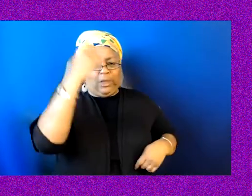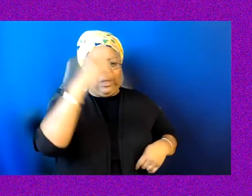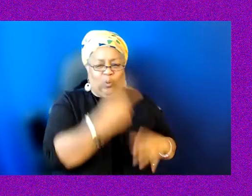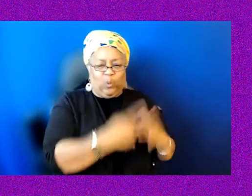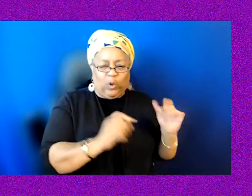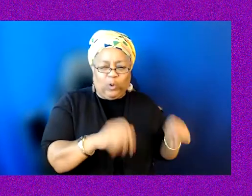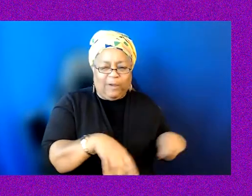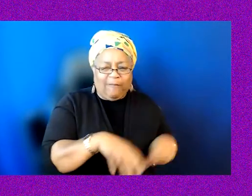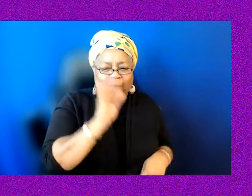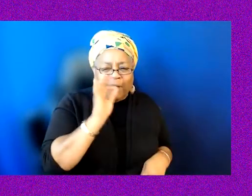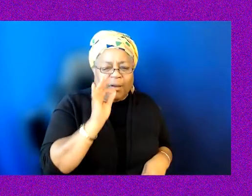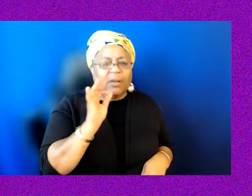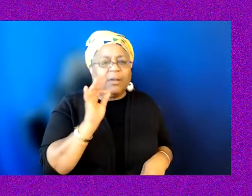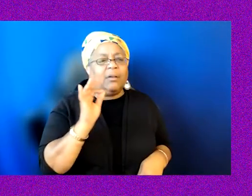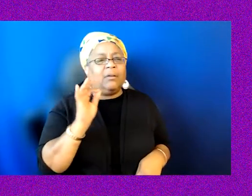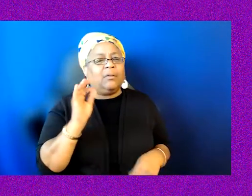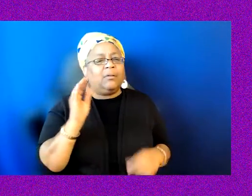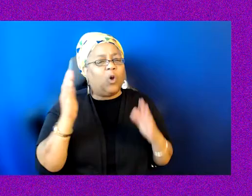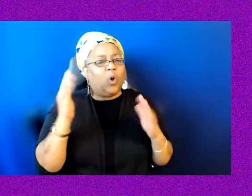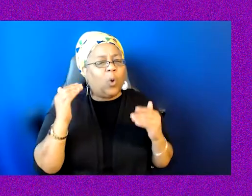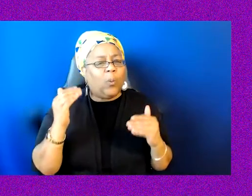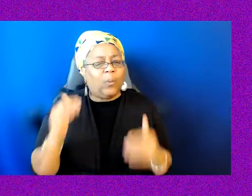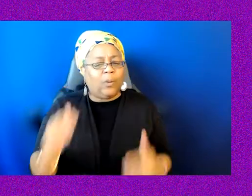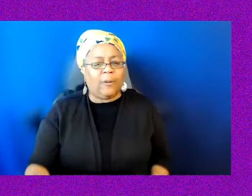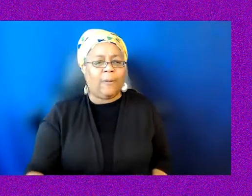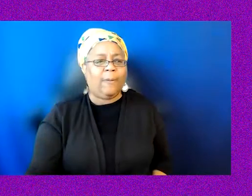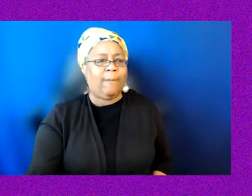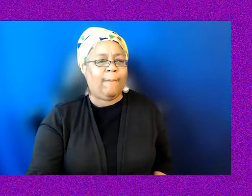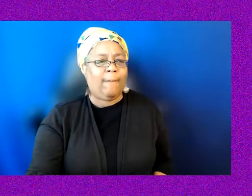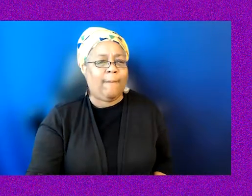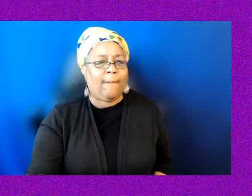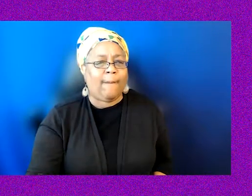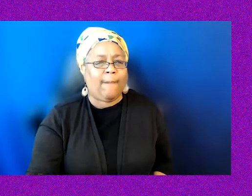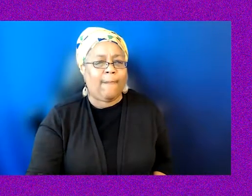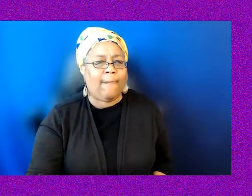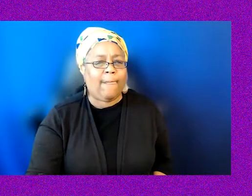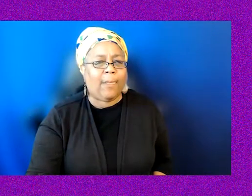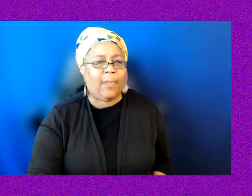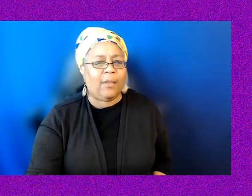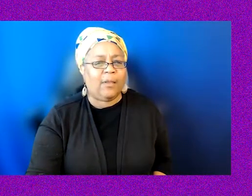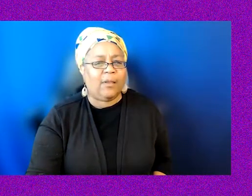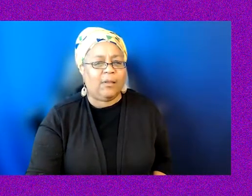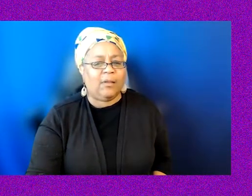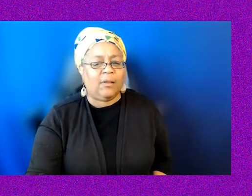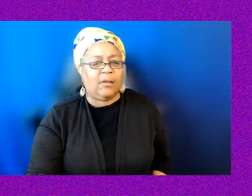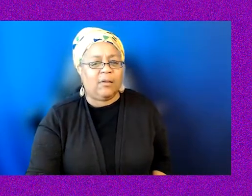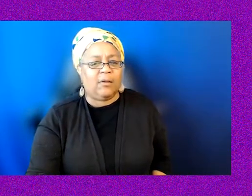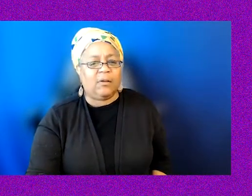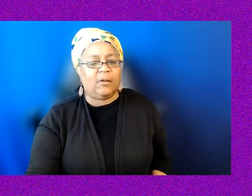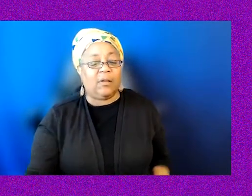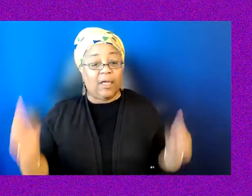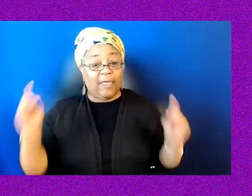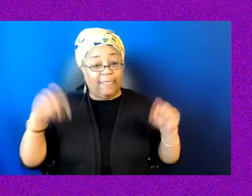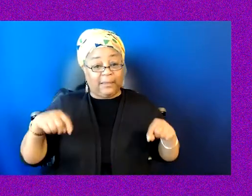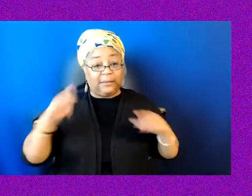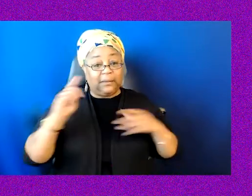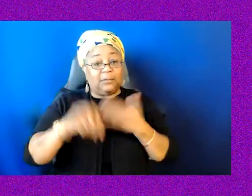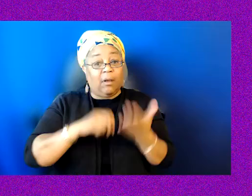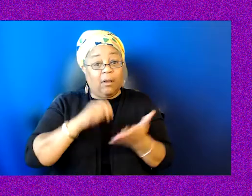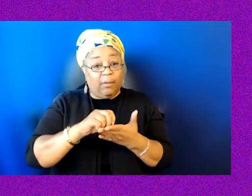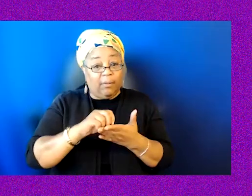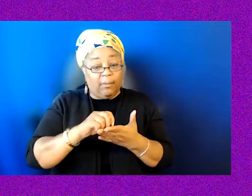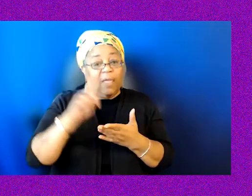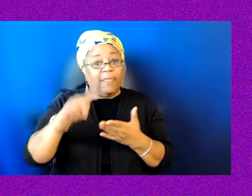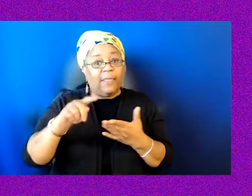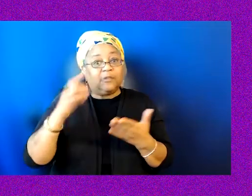ilusión, la seguridad que se puede encontrar los con pies pesados. que había esperado el